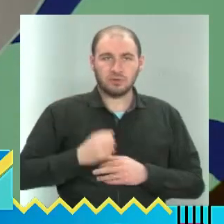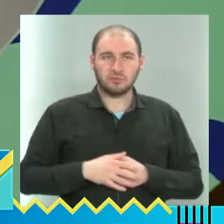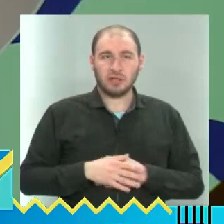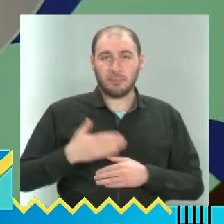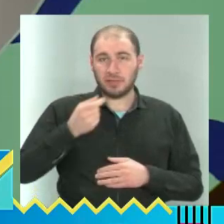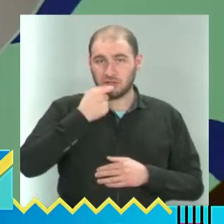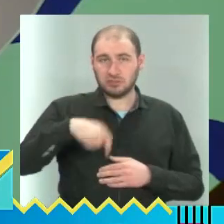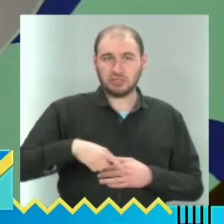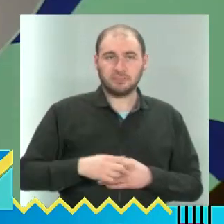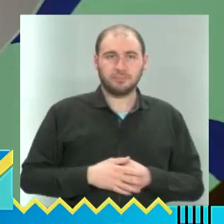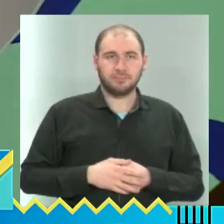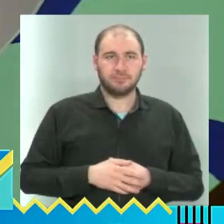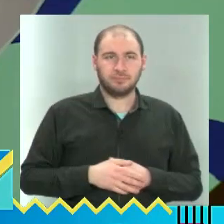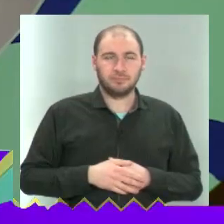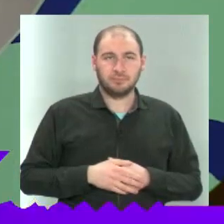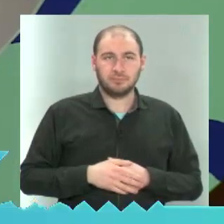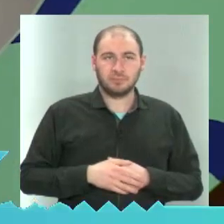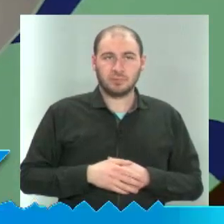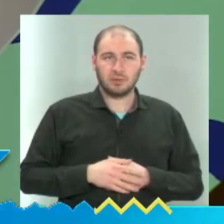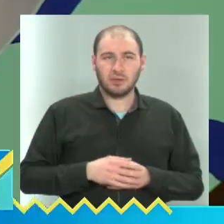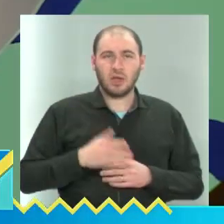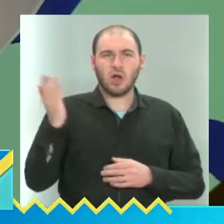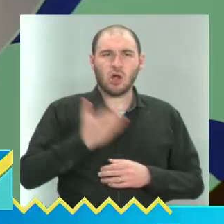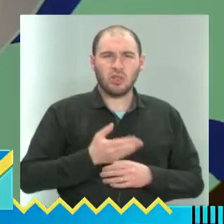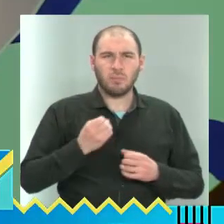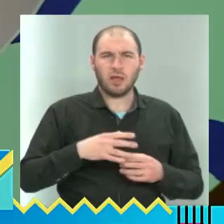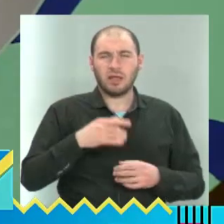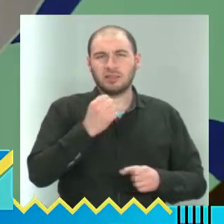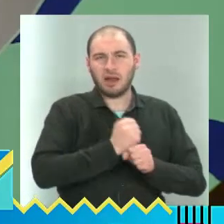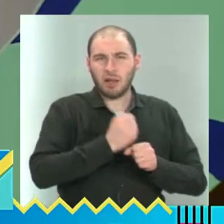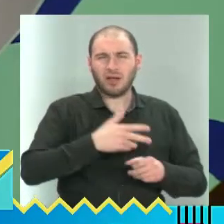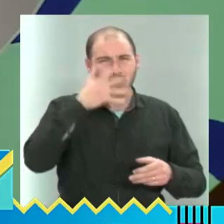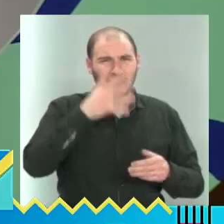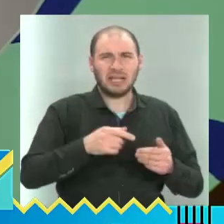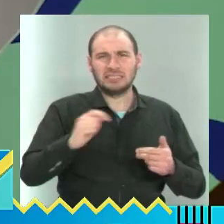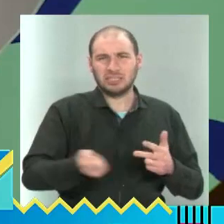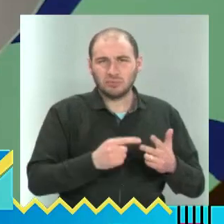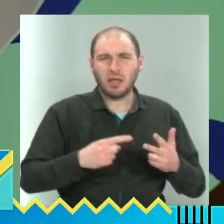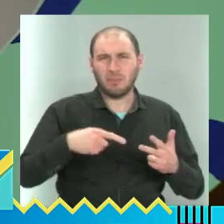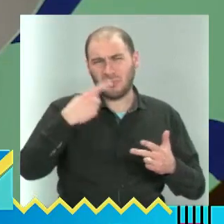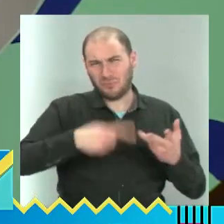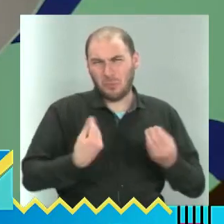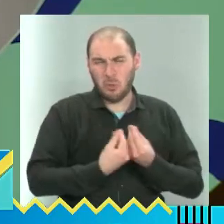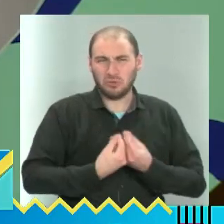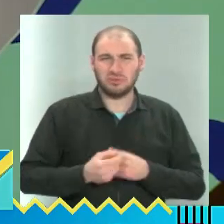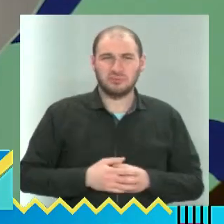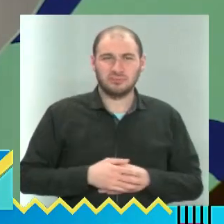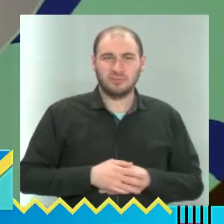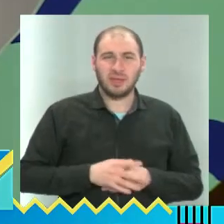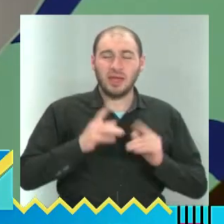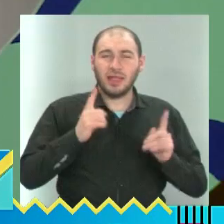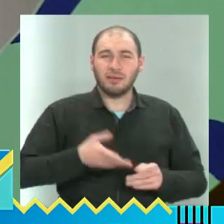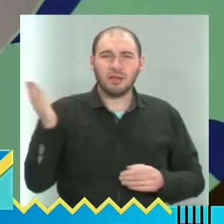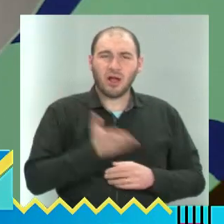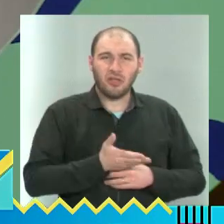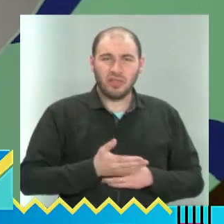en Mendoza. Tenemos condenas por explotación laboral, por explotación sexual, muchísimas. Tenemos